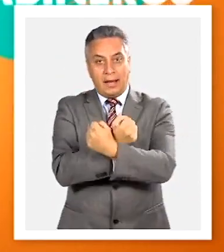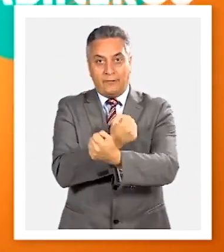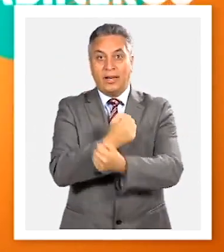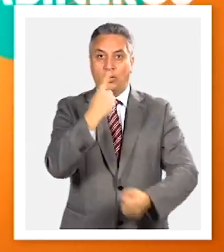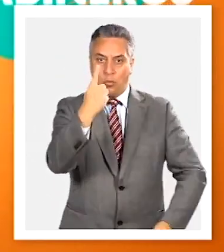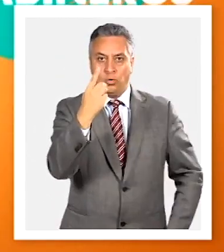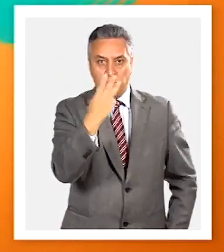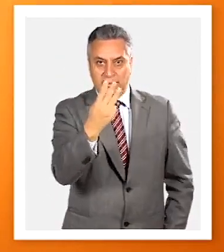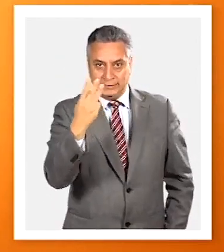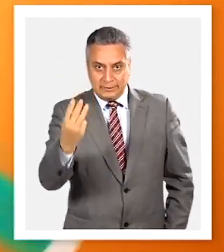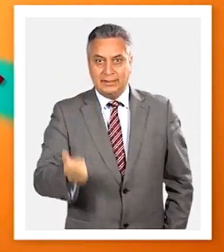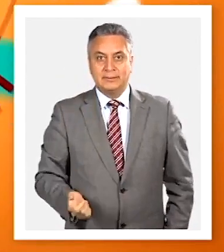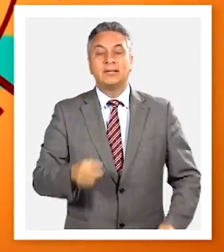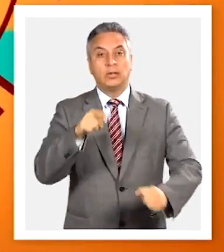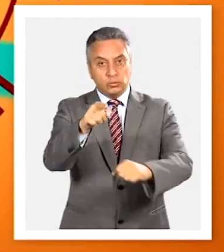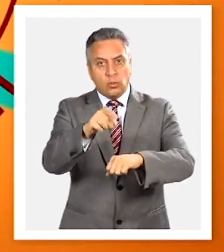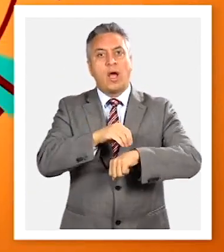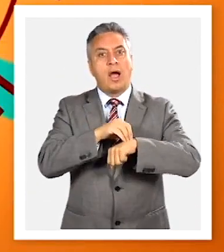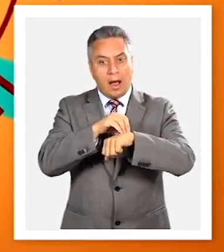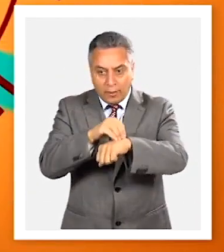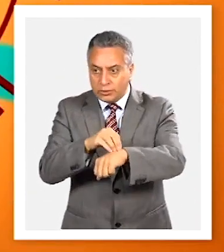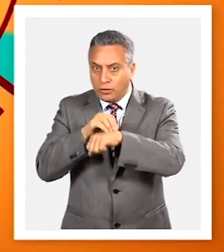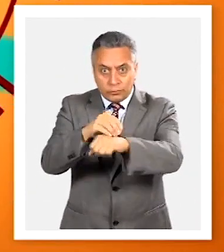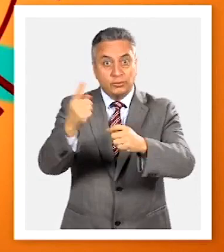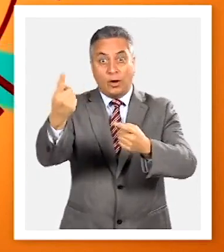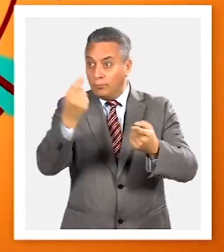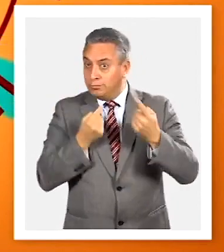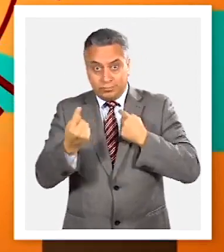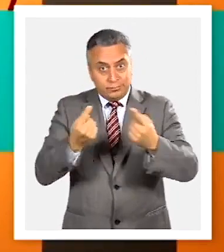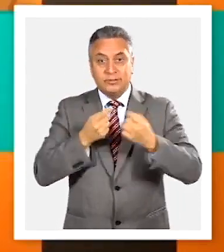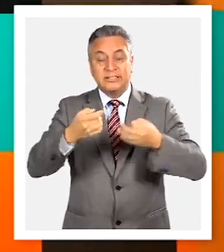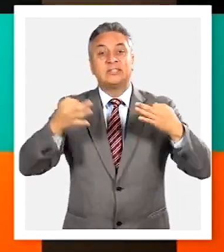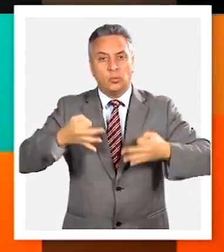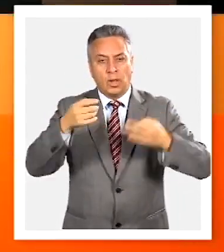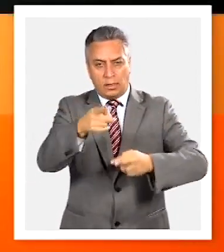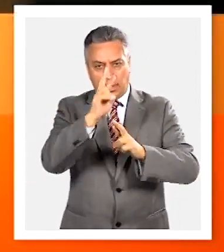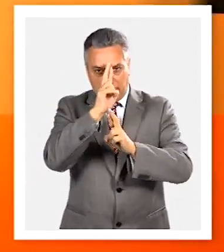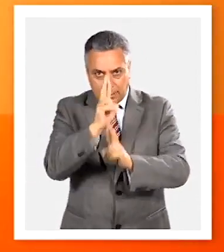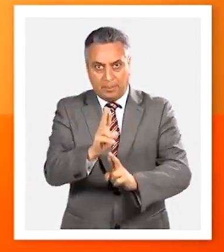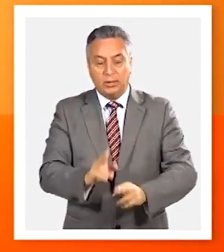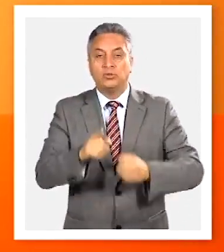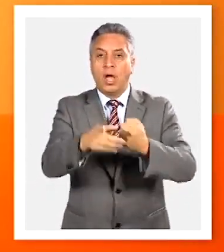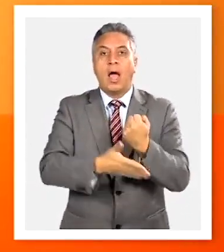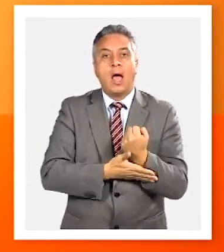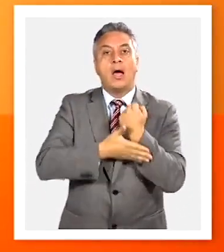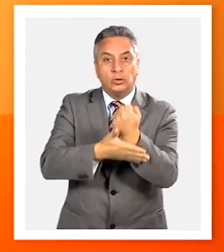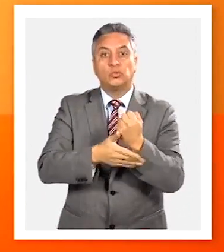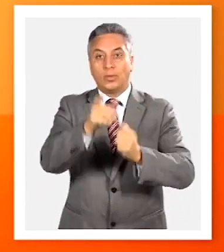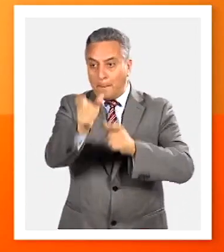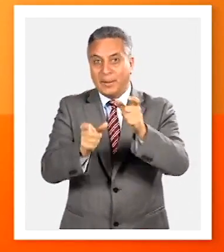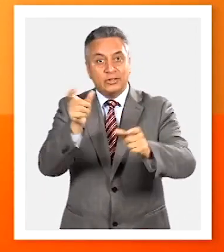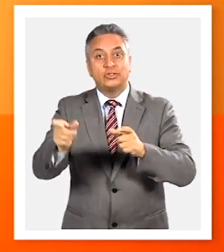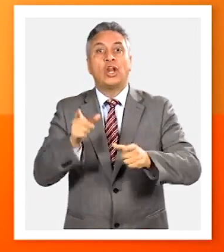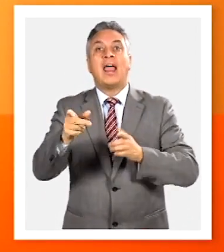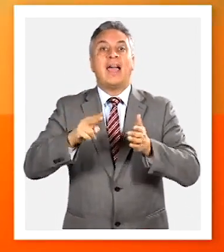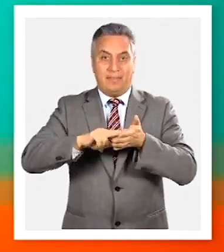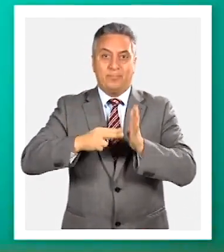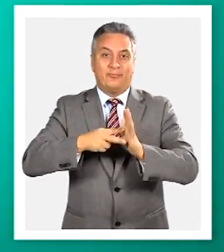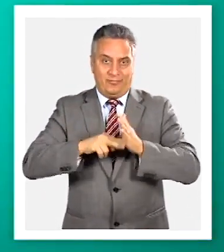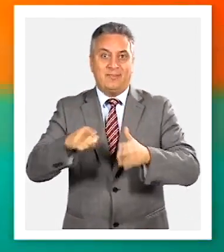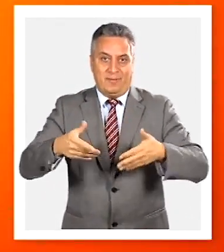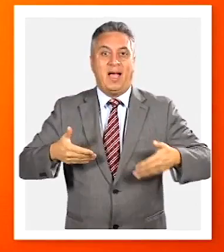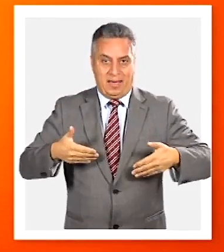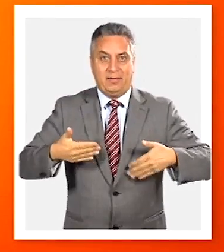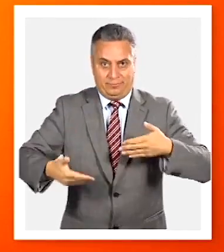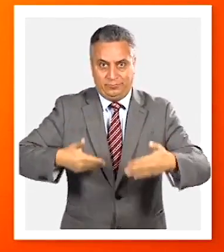carabineros 133. Acata las instrucciones de los encargados de la seguridad. Ayuda a personas con dificultades para